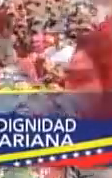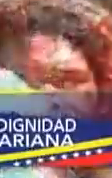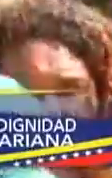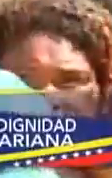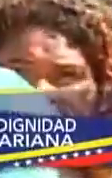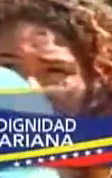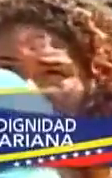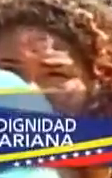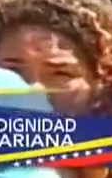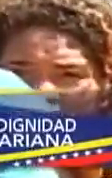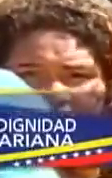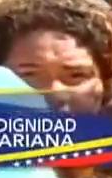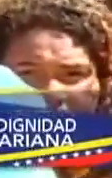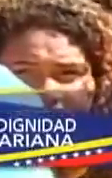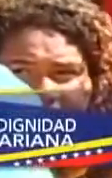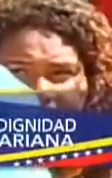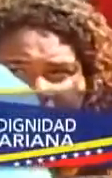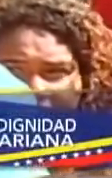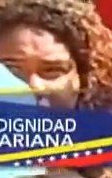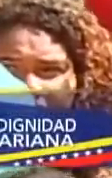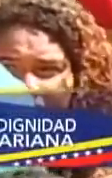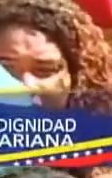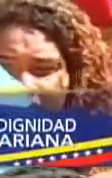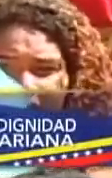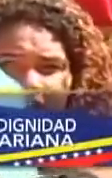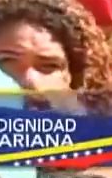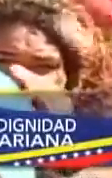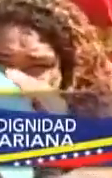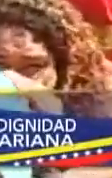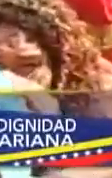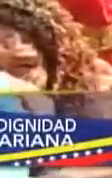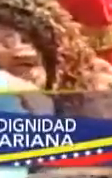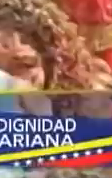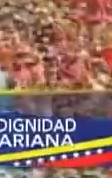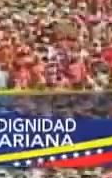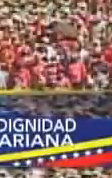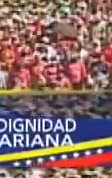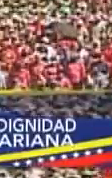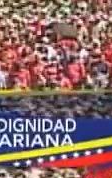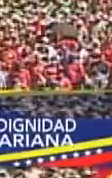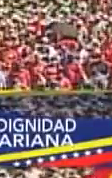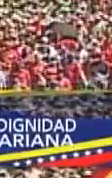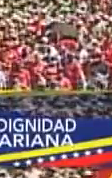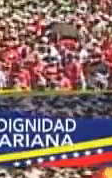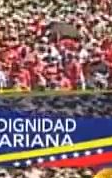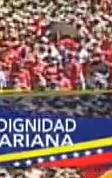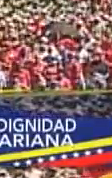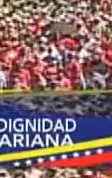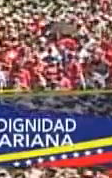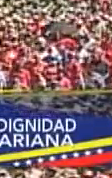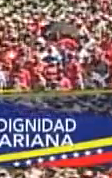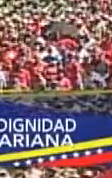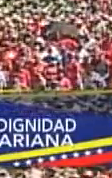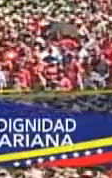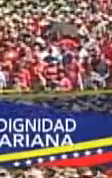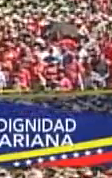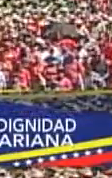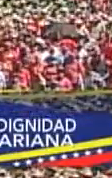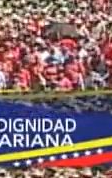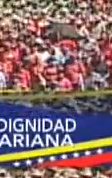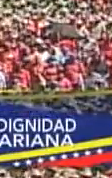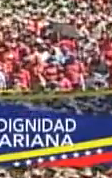Y de esa lealtad nació este amor, y de este amor surgió una de las figuras